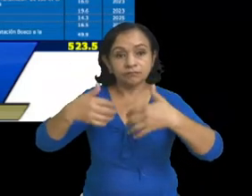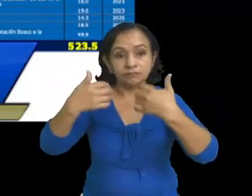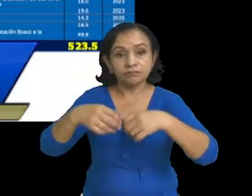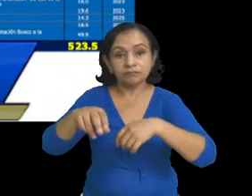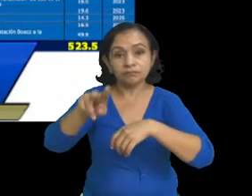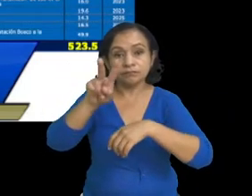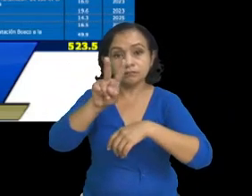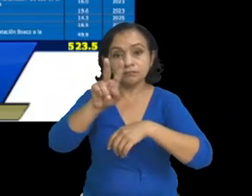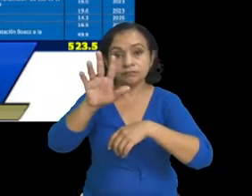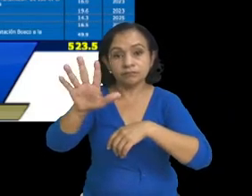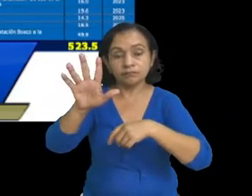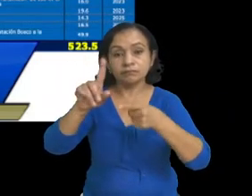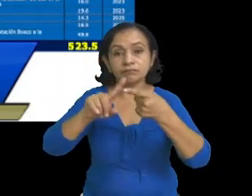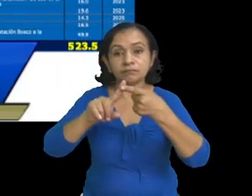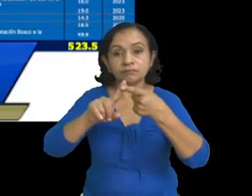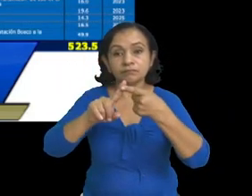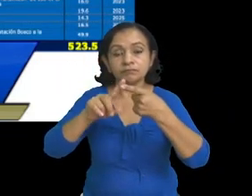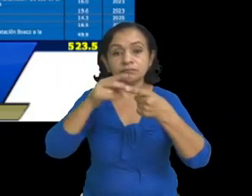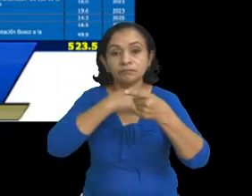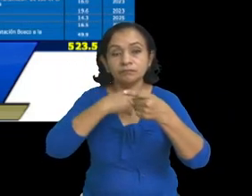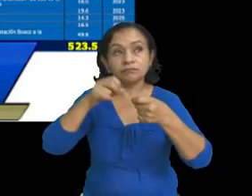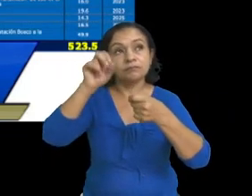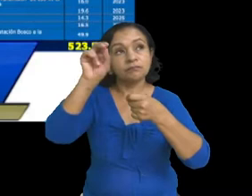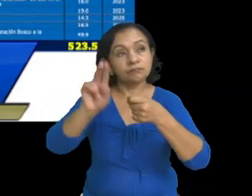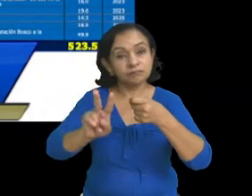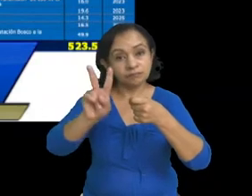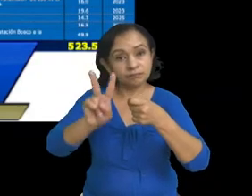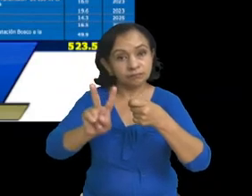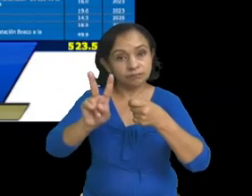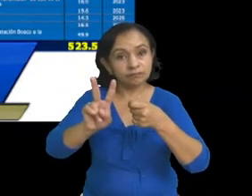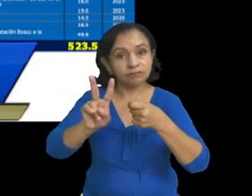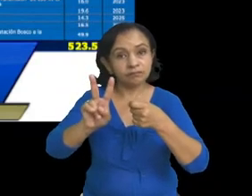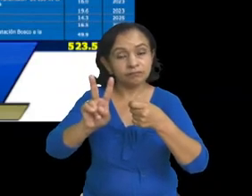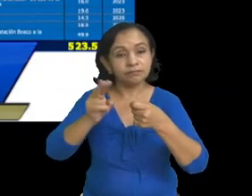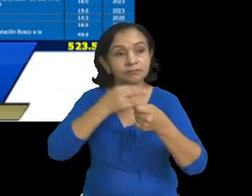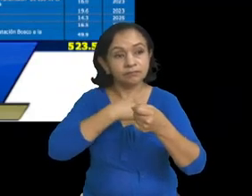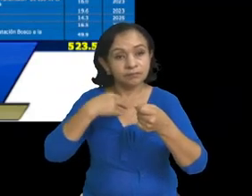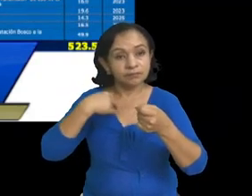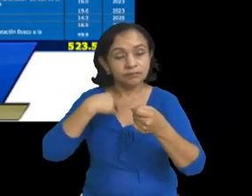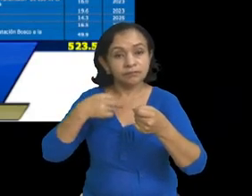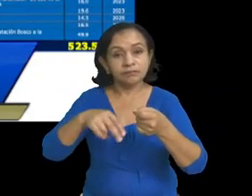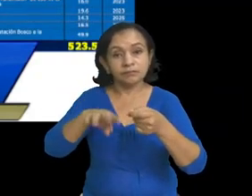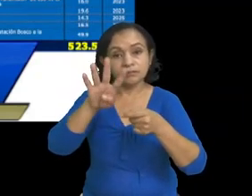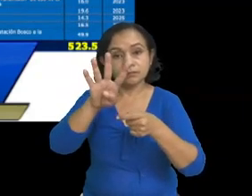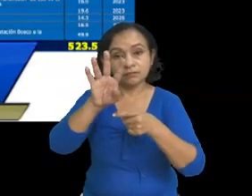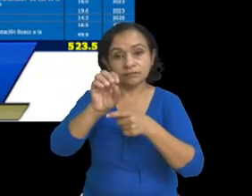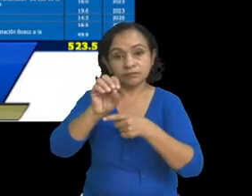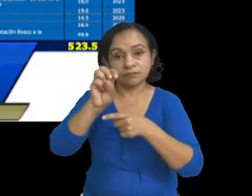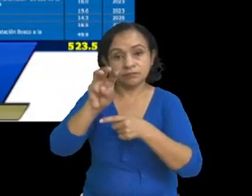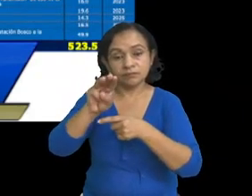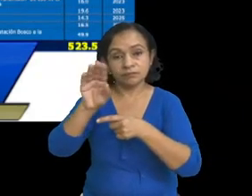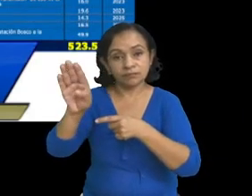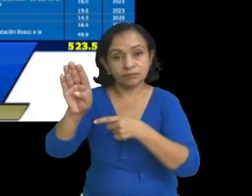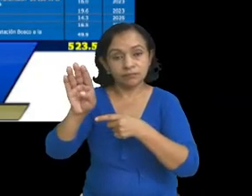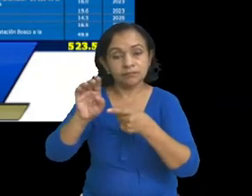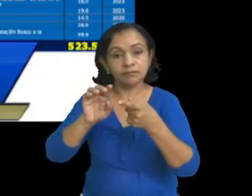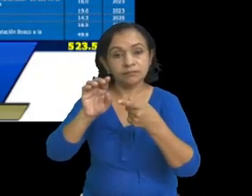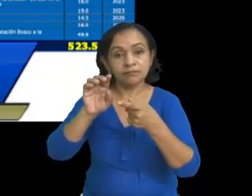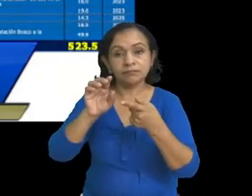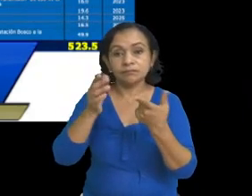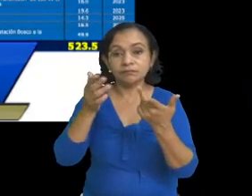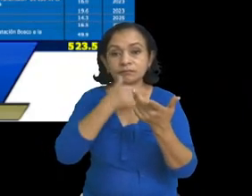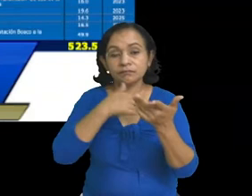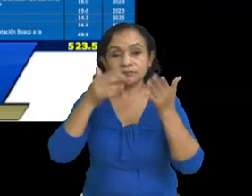de 25 MVA, el que vamos a instalar es un segundo transformador de 40 MVA. Esto viene